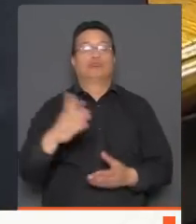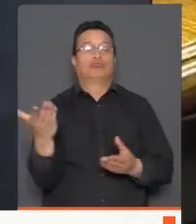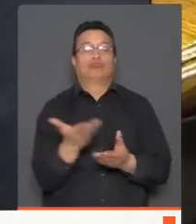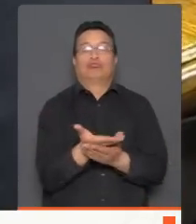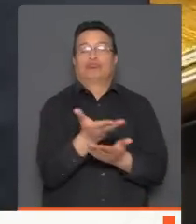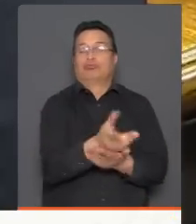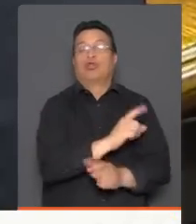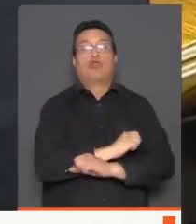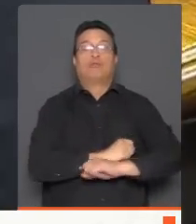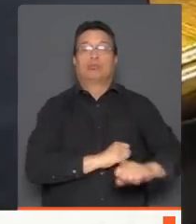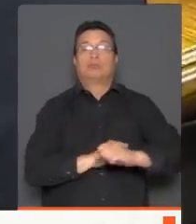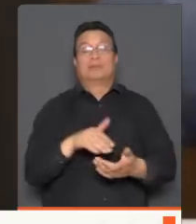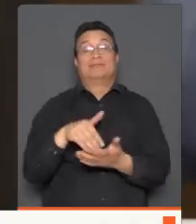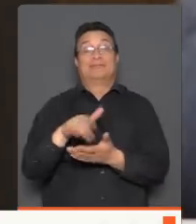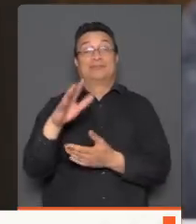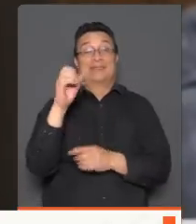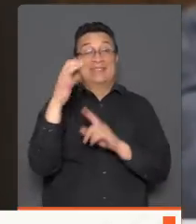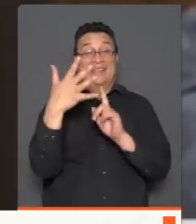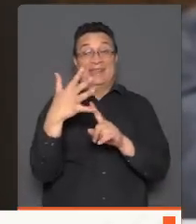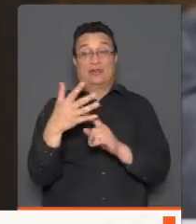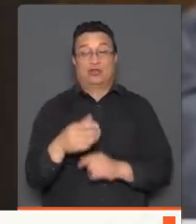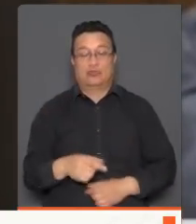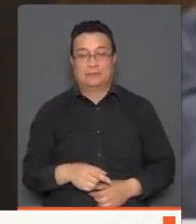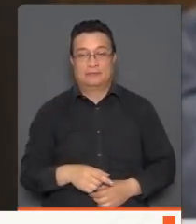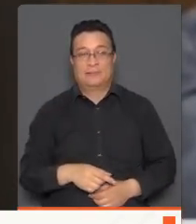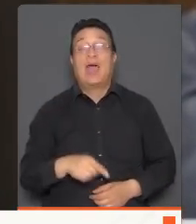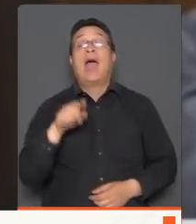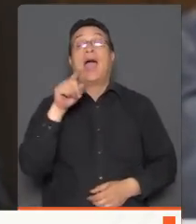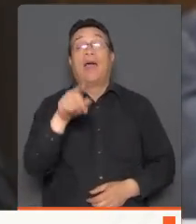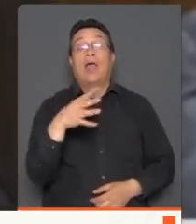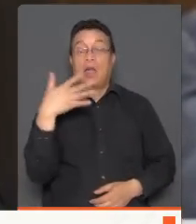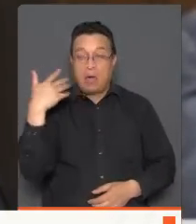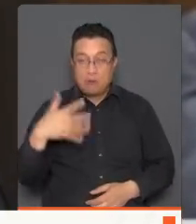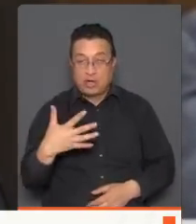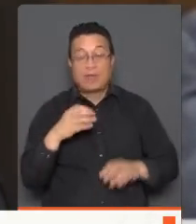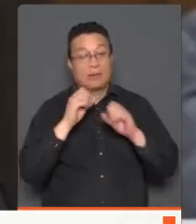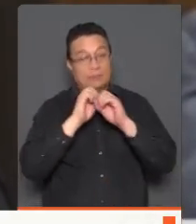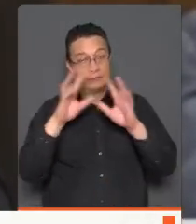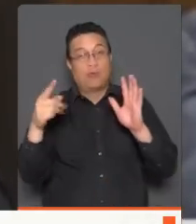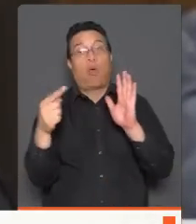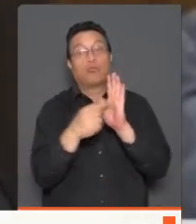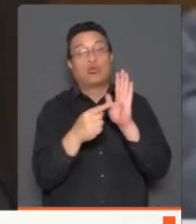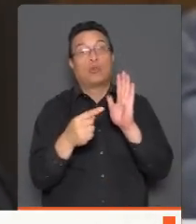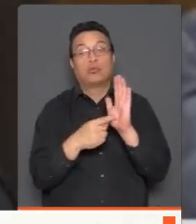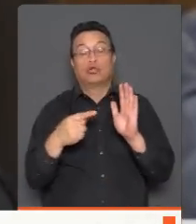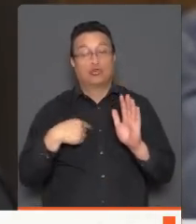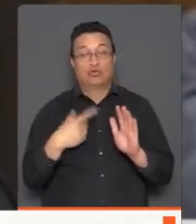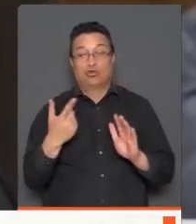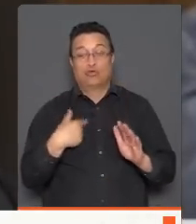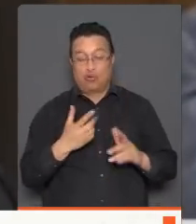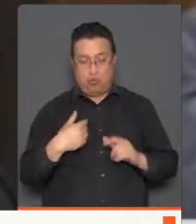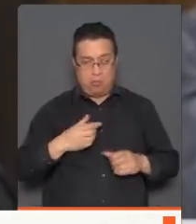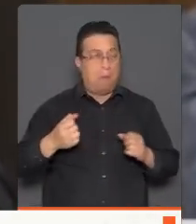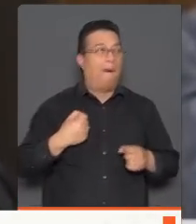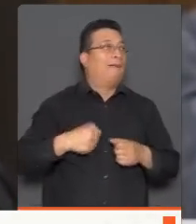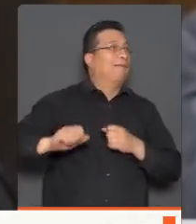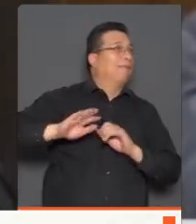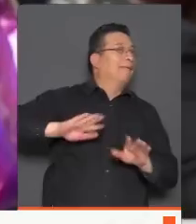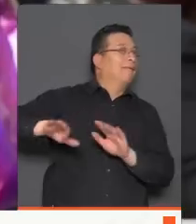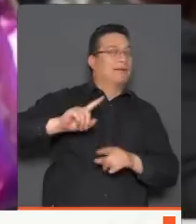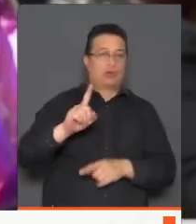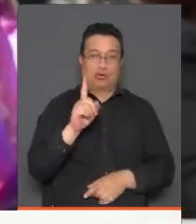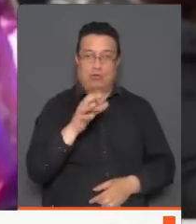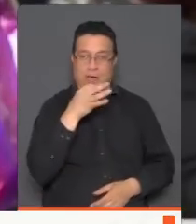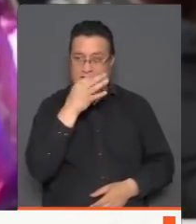tras el rechazo del quinto retiro. Creo que es importante aclarar estos puntos porque yo no le he quitado el poto a la jeringa como se ha tratado de decir acá,